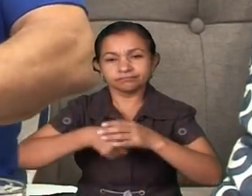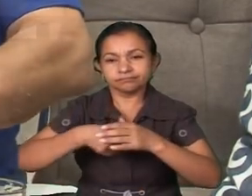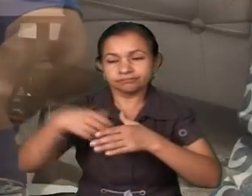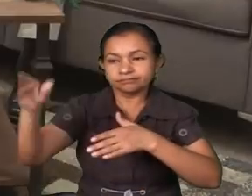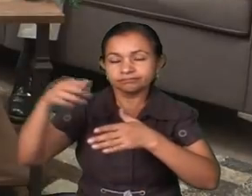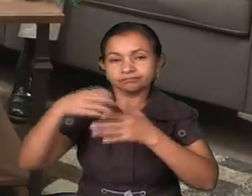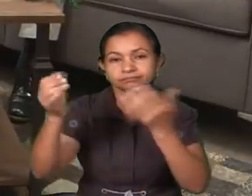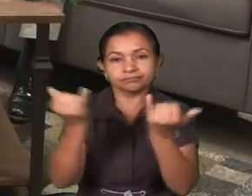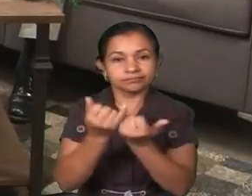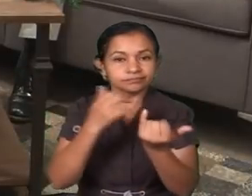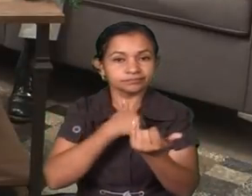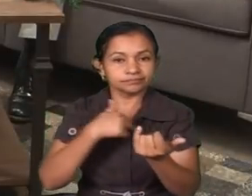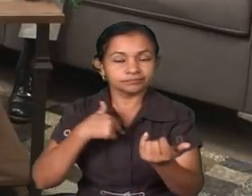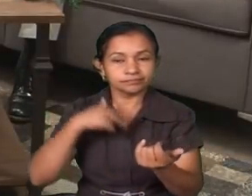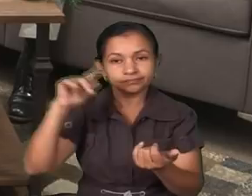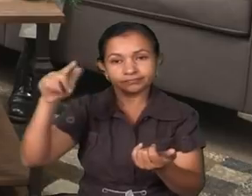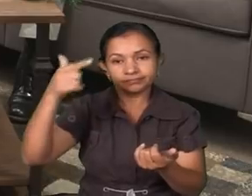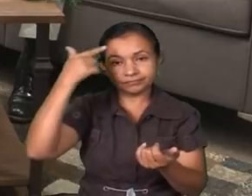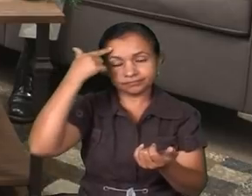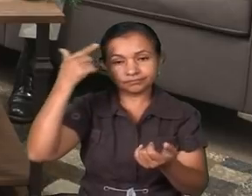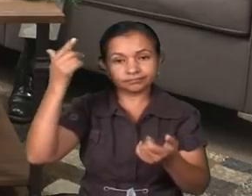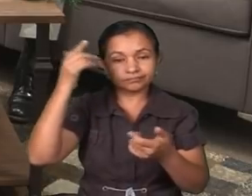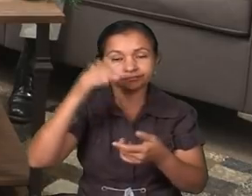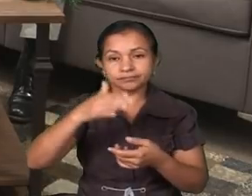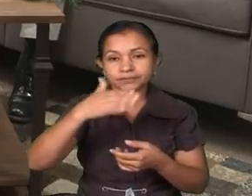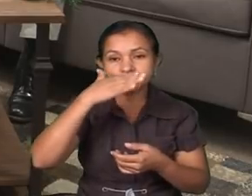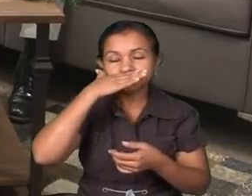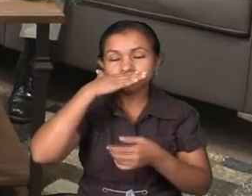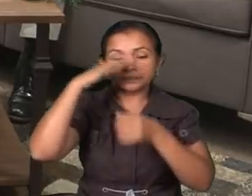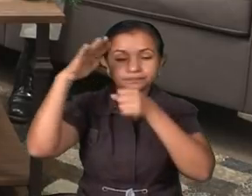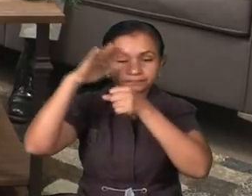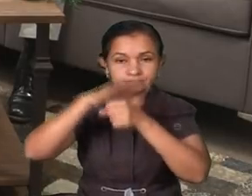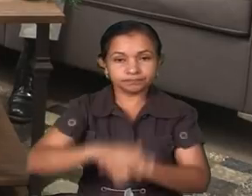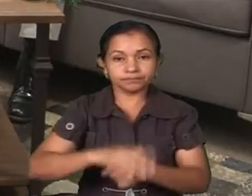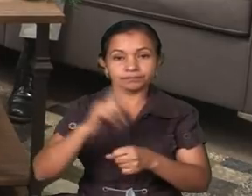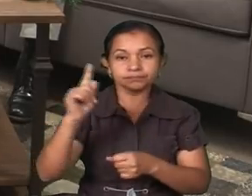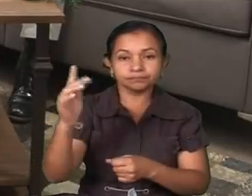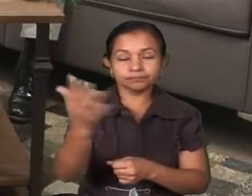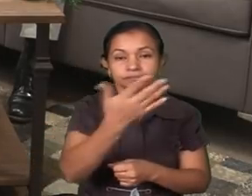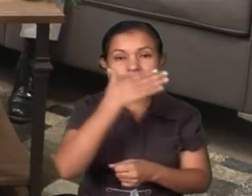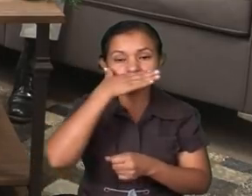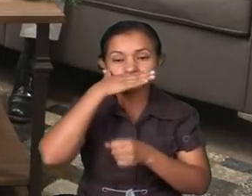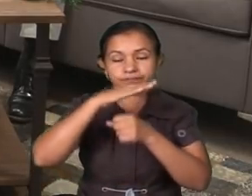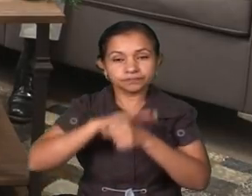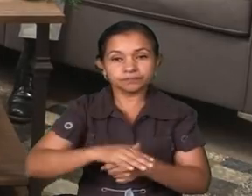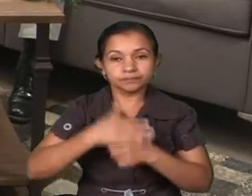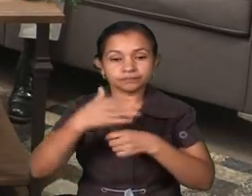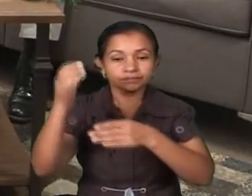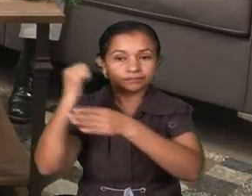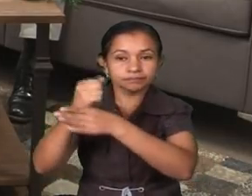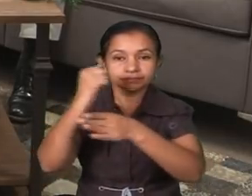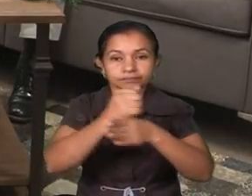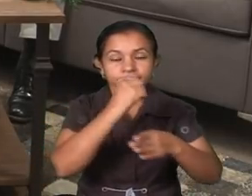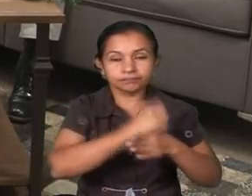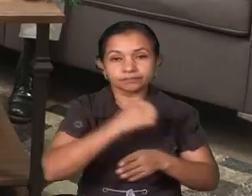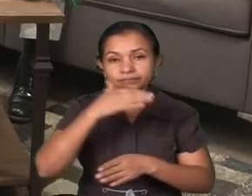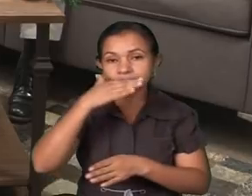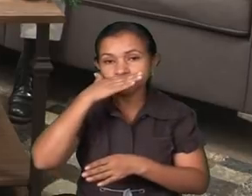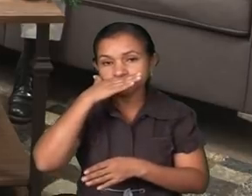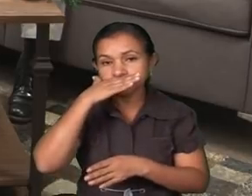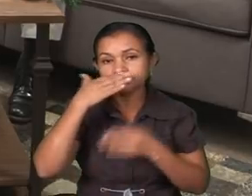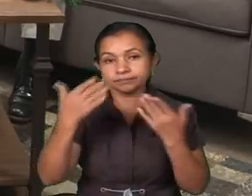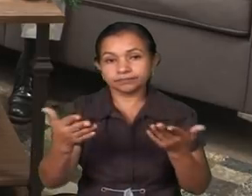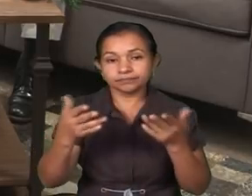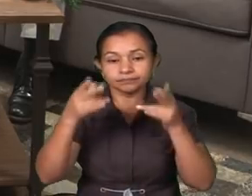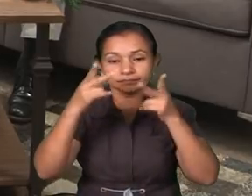se fuera, a que se aplastara el sandinismo, a que se fueran todos los sandinistas, a que matara a todos los sandinistas. Ese